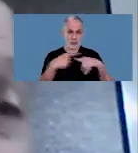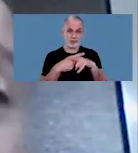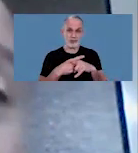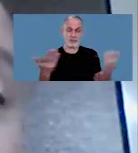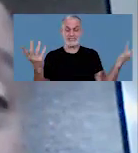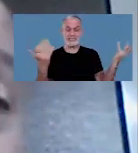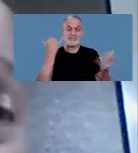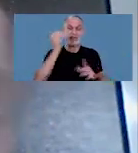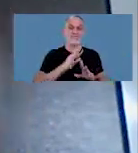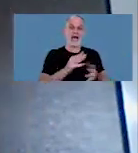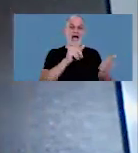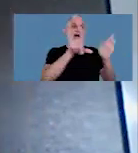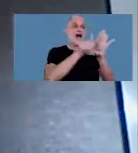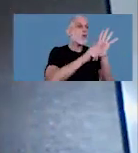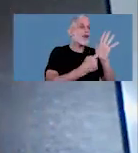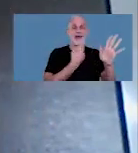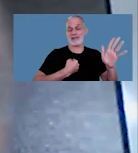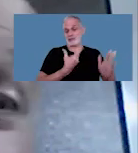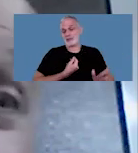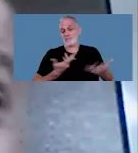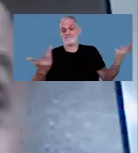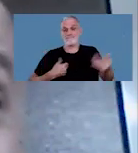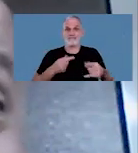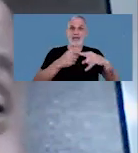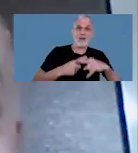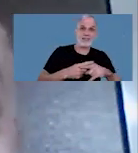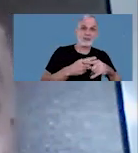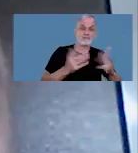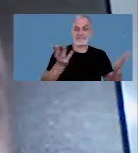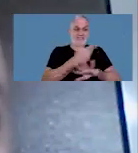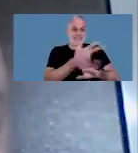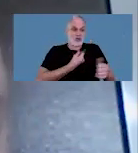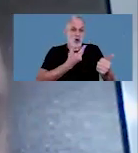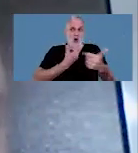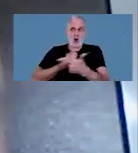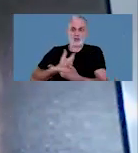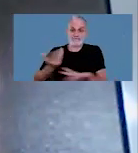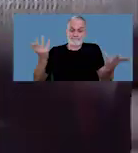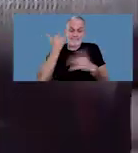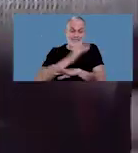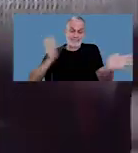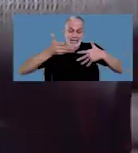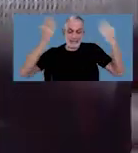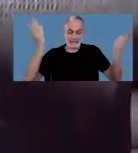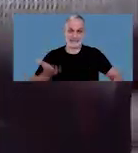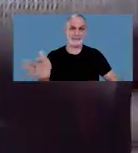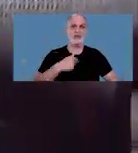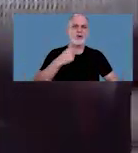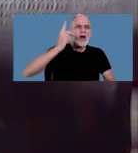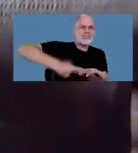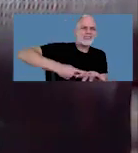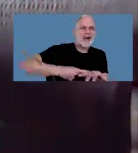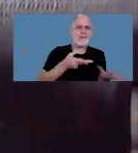cuando jurídica te dice que no, revisión de recursos te dice que no, ya llega un ¿Y en punto qué? donde se te acaban. Tampoco te dieron ningún dictamen,